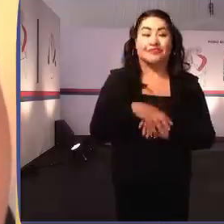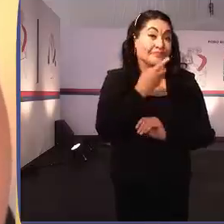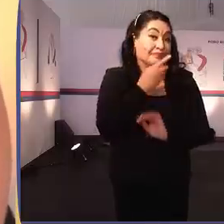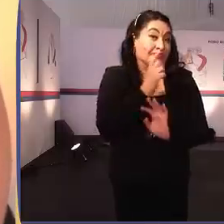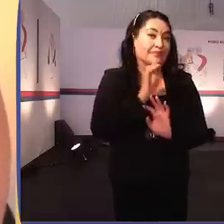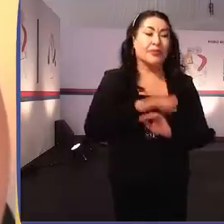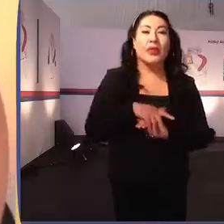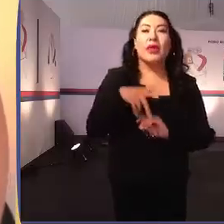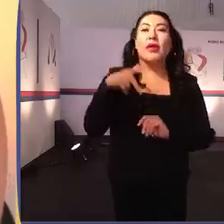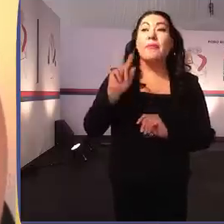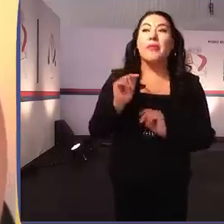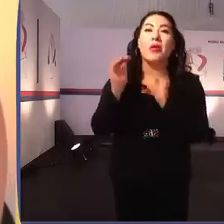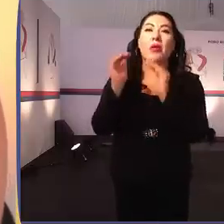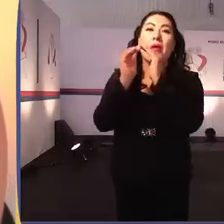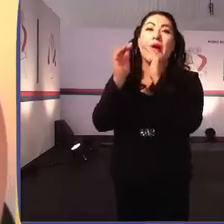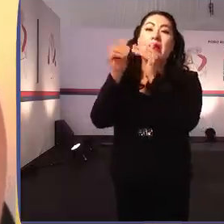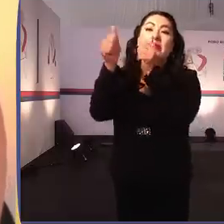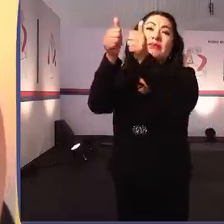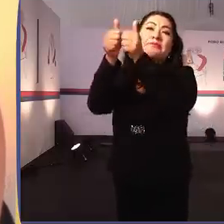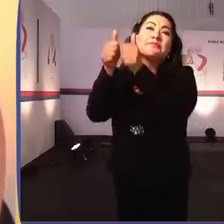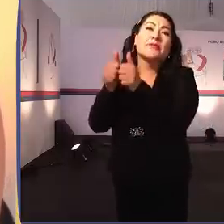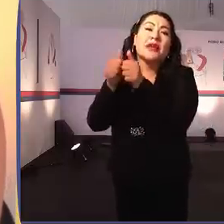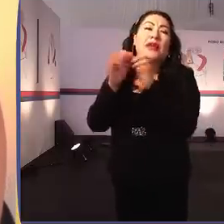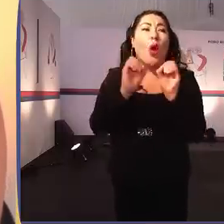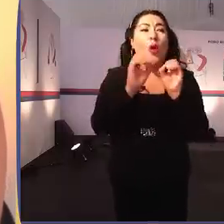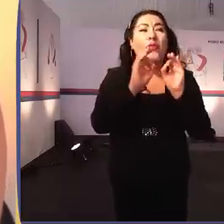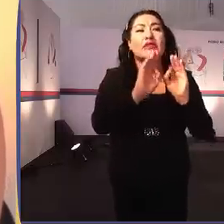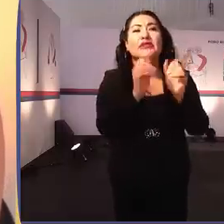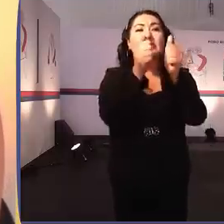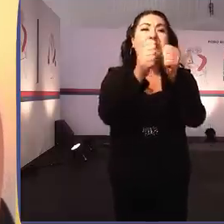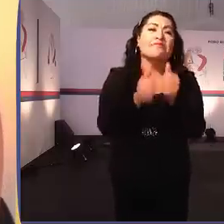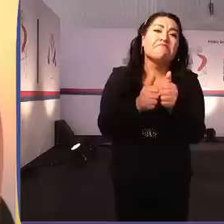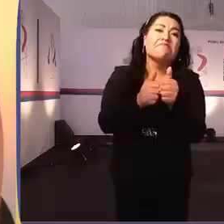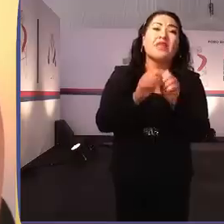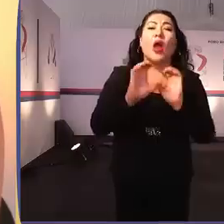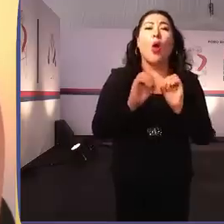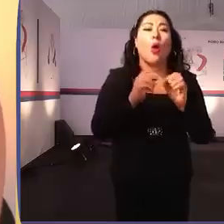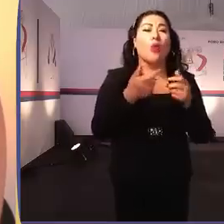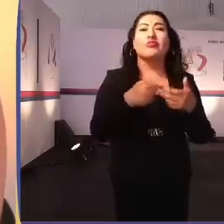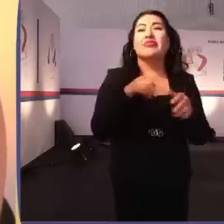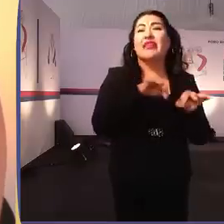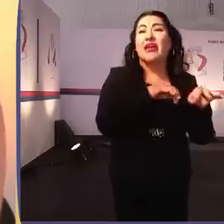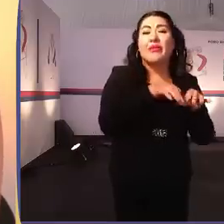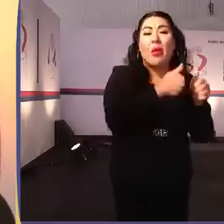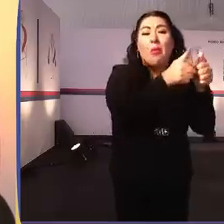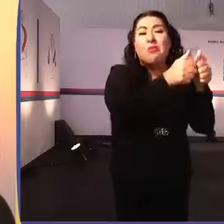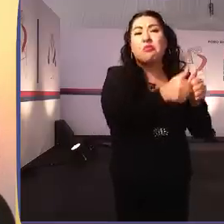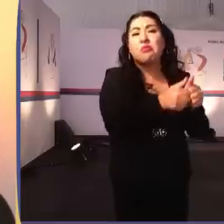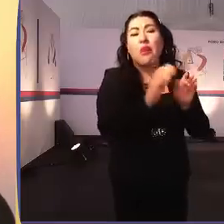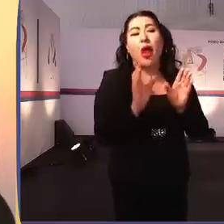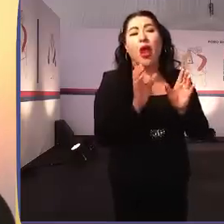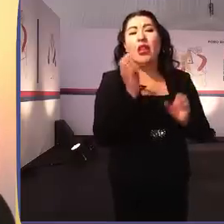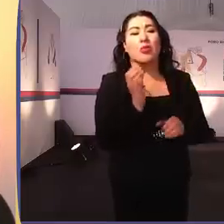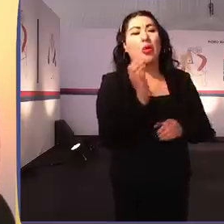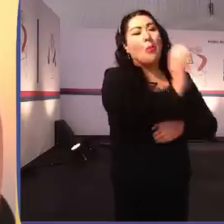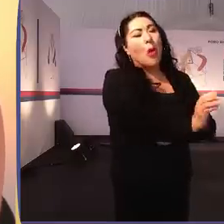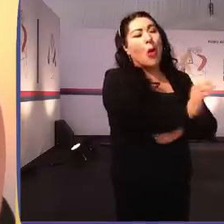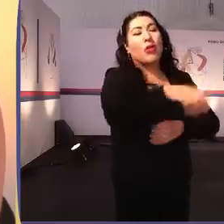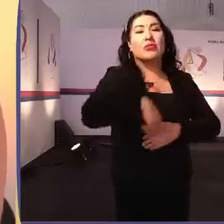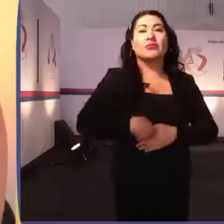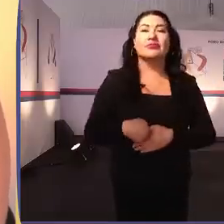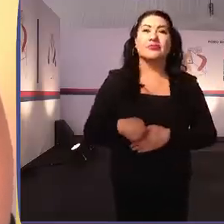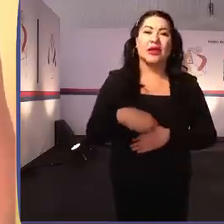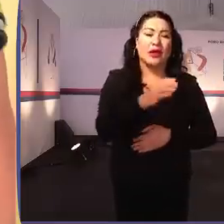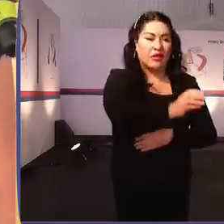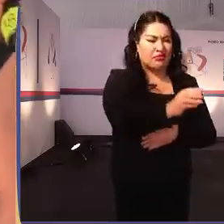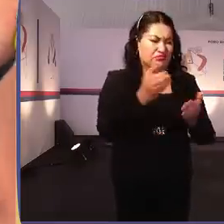Y lo dejamos en nuestra casa, en nuestra oficina, en nuestro lugar de trabajo. y estábamos, ay, no, pues híjole,